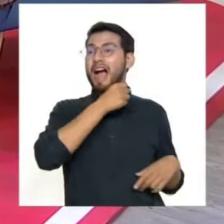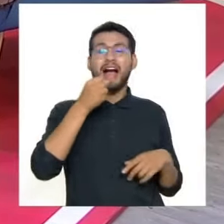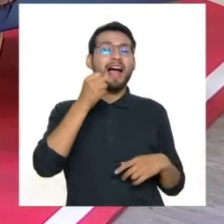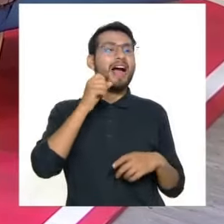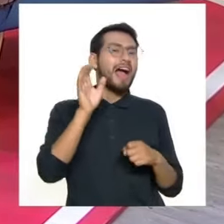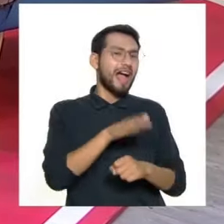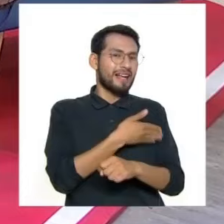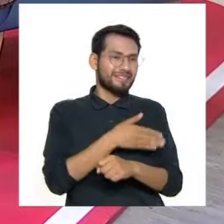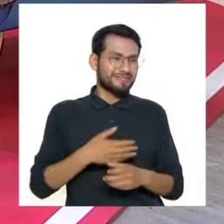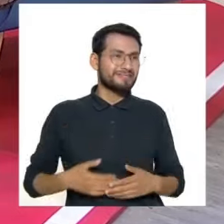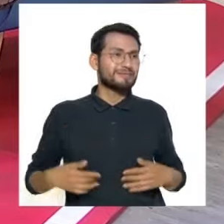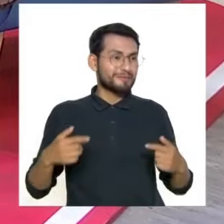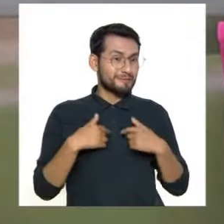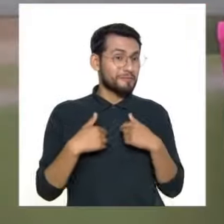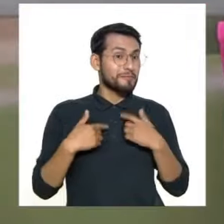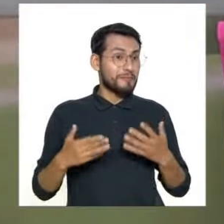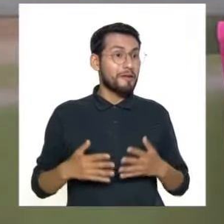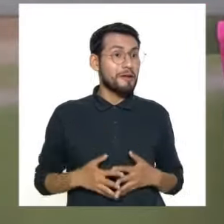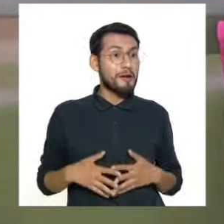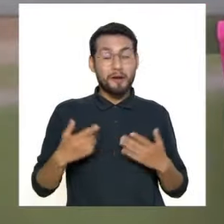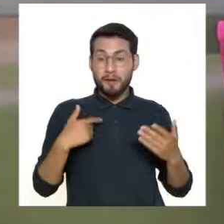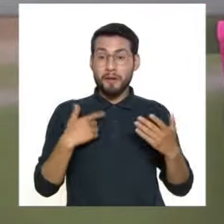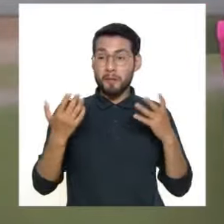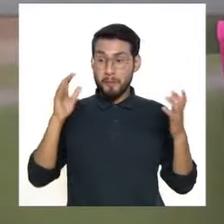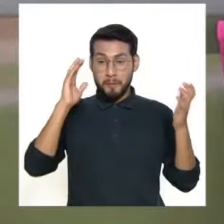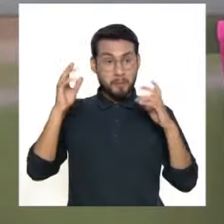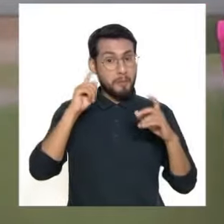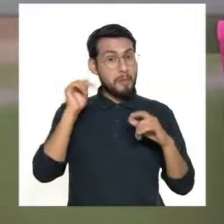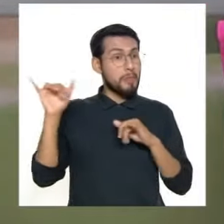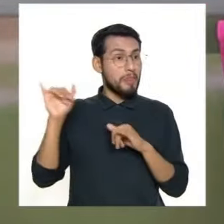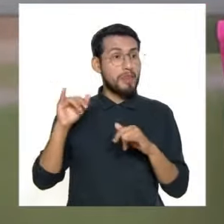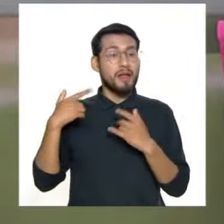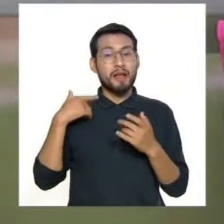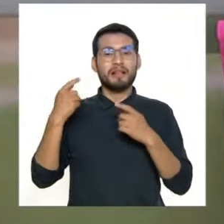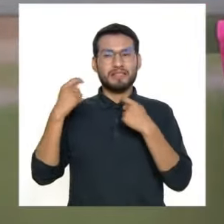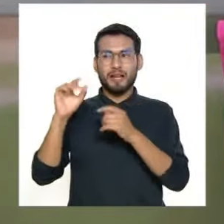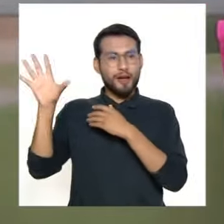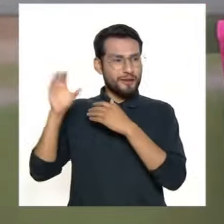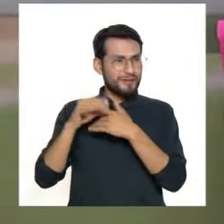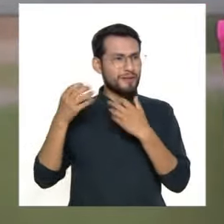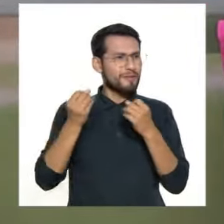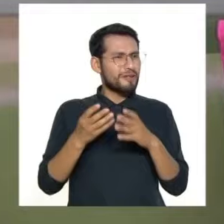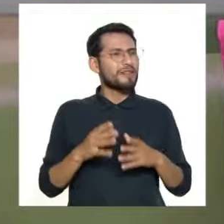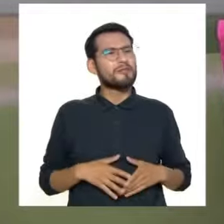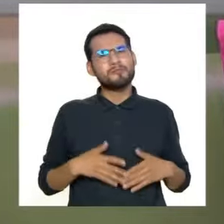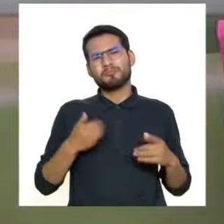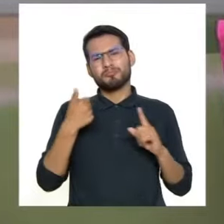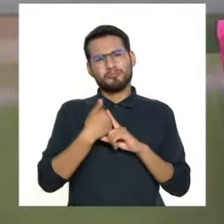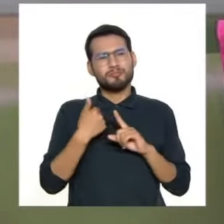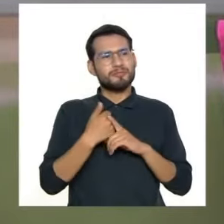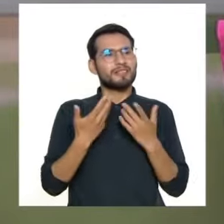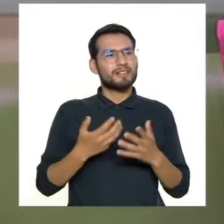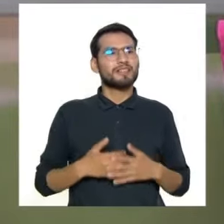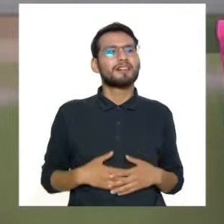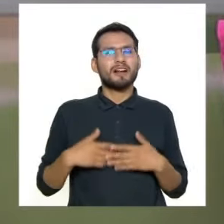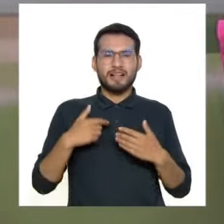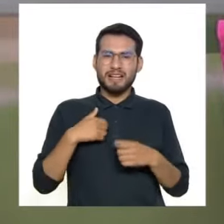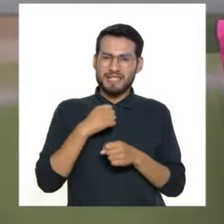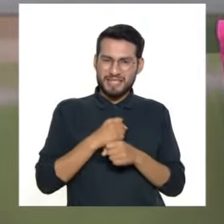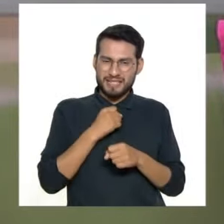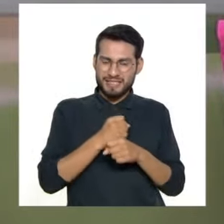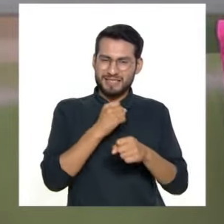escenarios he caído en en las comparaciones y también en evocarla muchas veces creo que es propio de alguien que ha estado ha venido